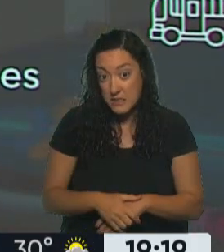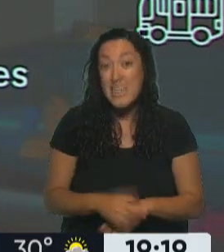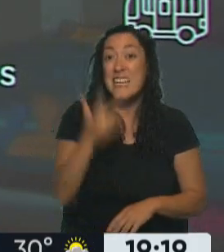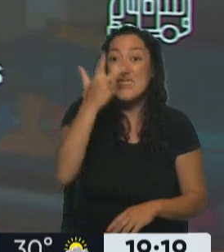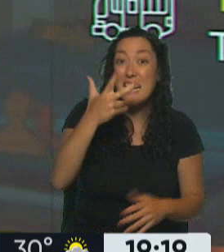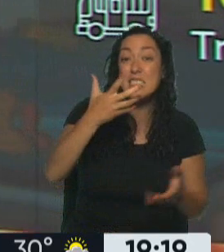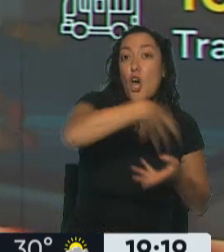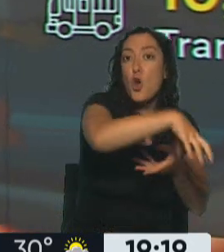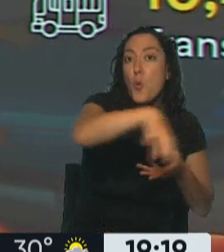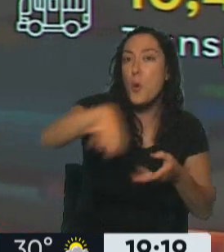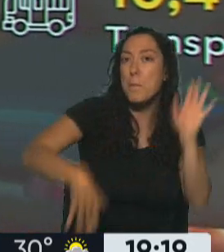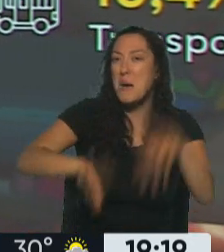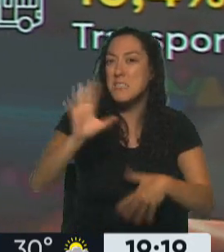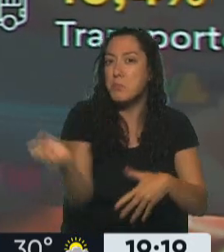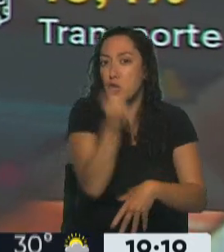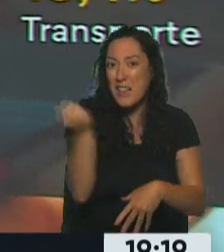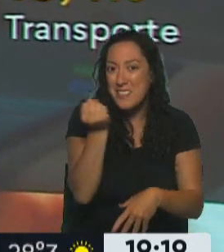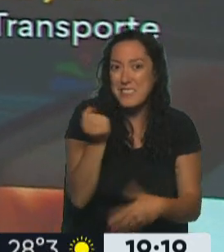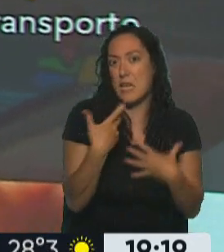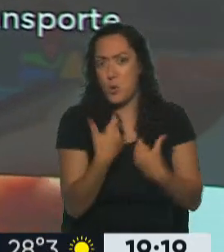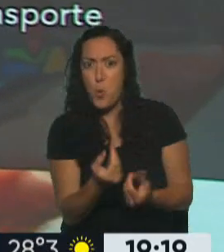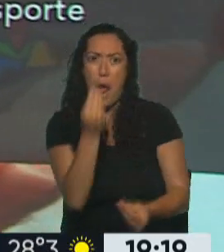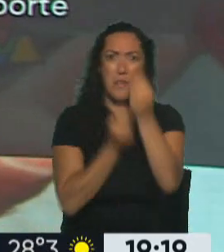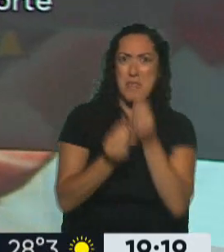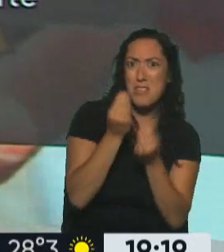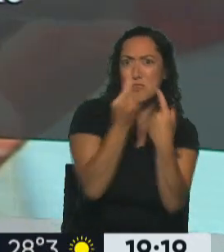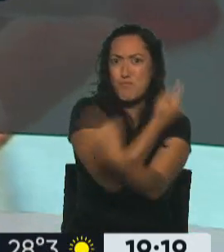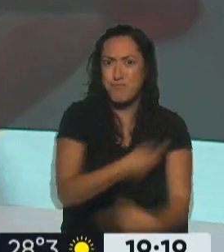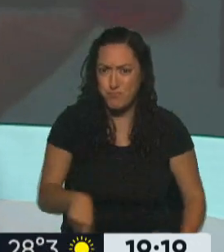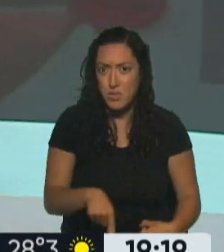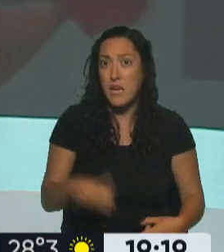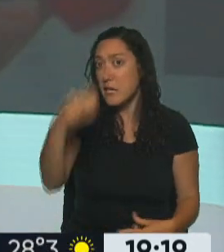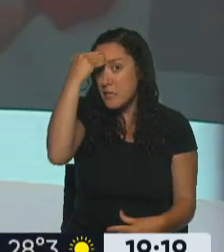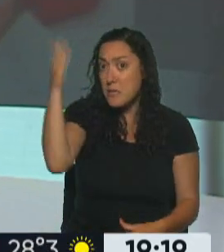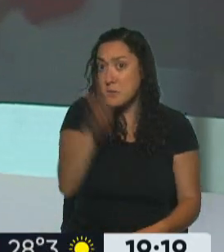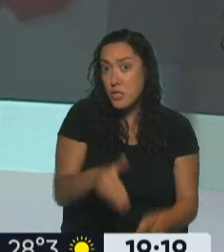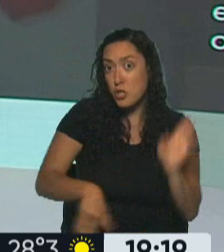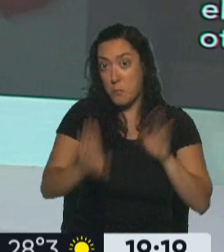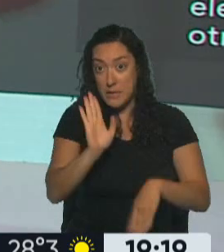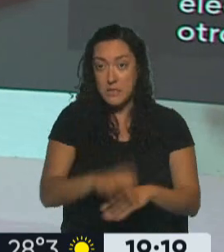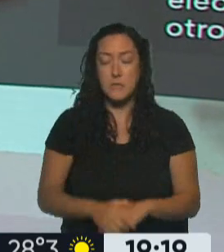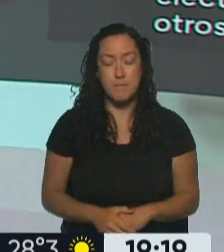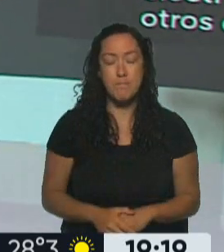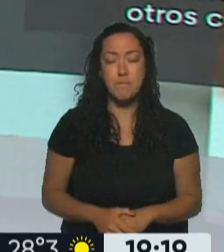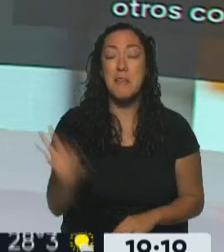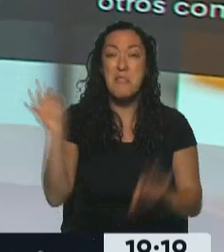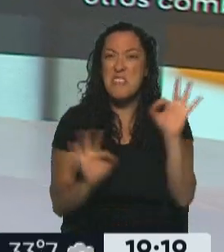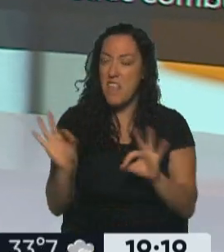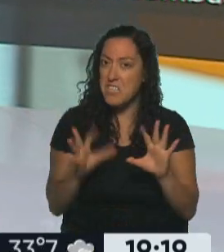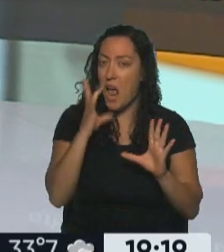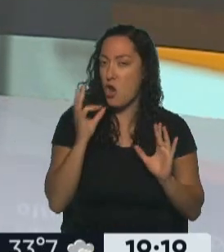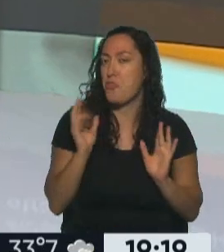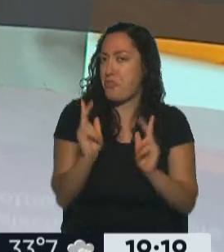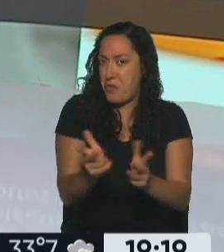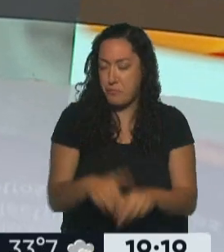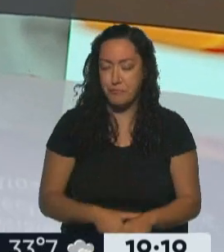principales rubros, y nada menos que salud y alimentación. Claro. Entre ellos acá. Y te marco, Daniel, un detalle que no es menor.